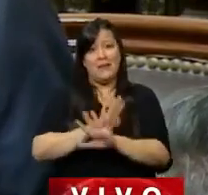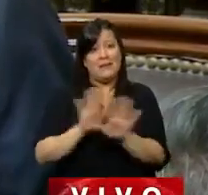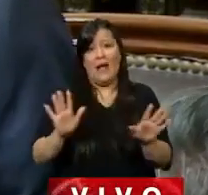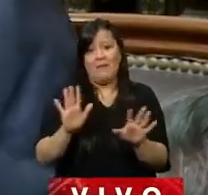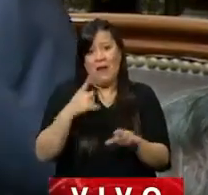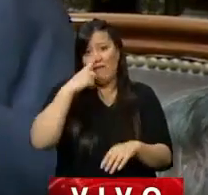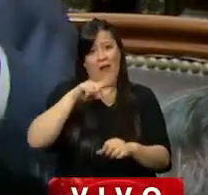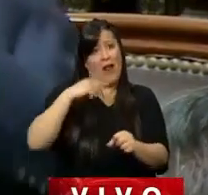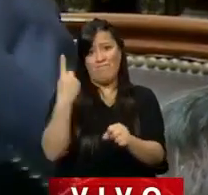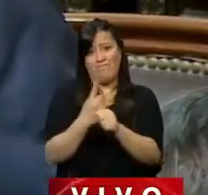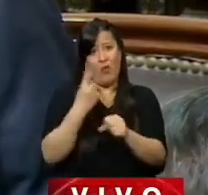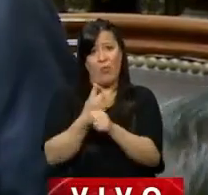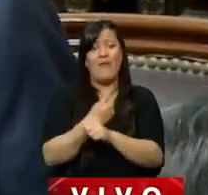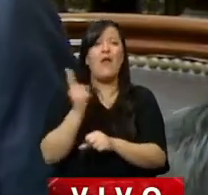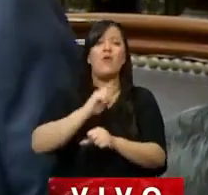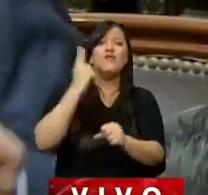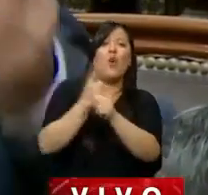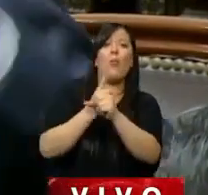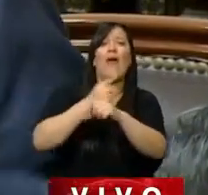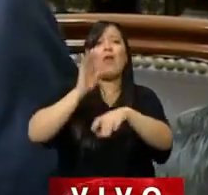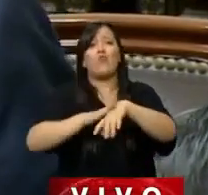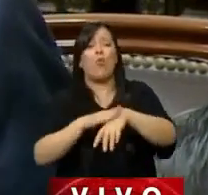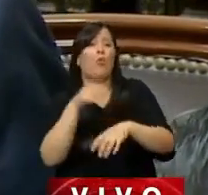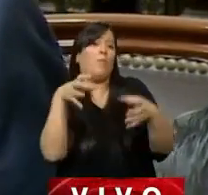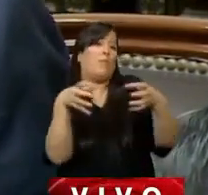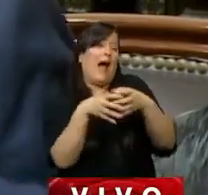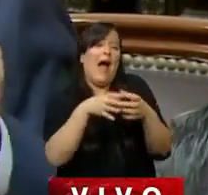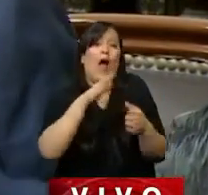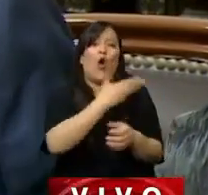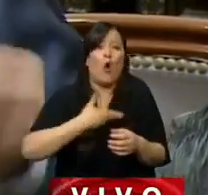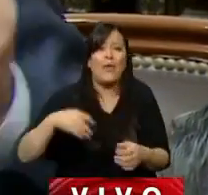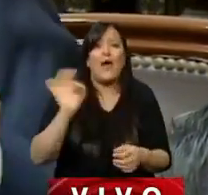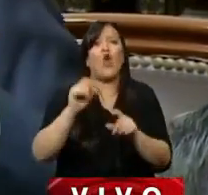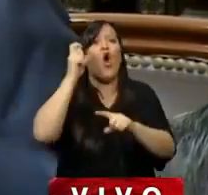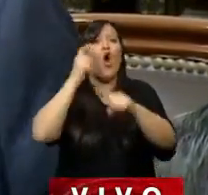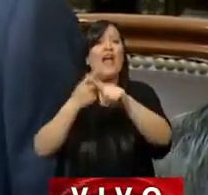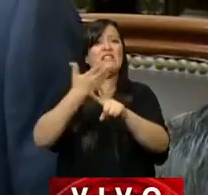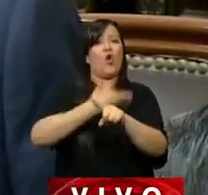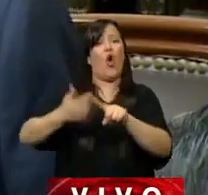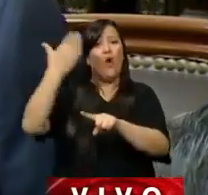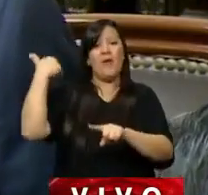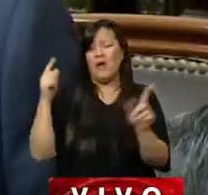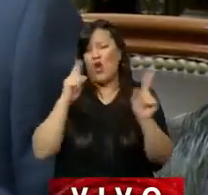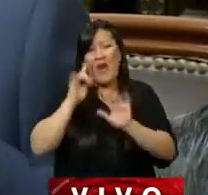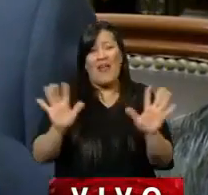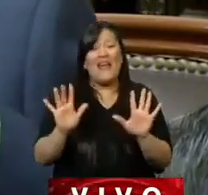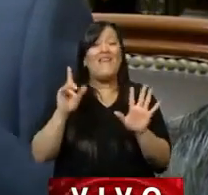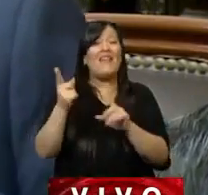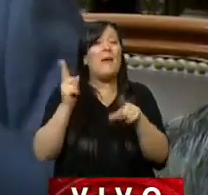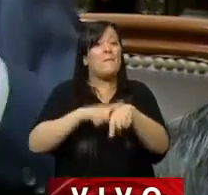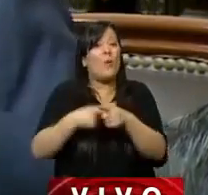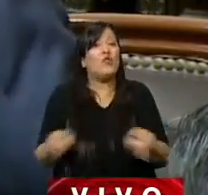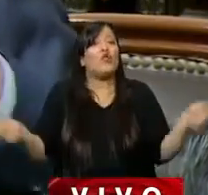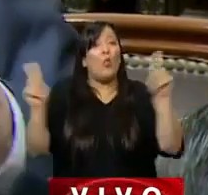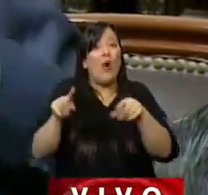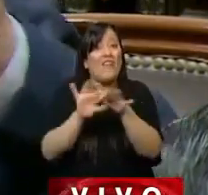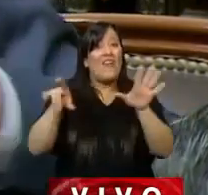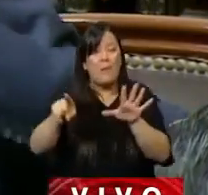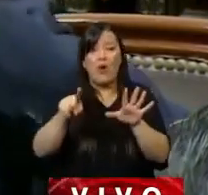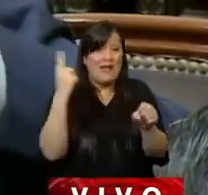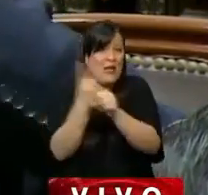se ha podido, y no es que no ha podido este gobierno o el gobierno anterior, no se ha podido desde el retorno de la democracia llegar a